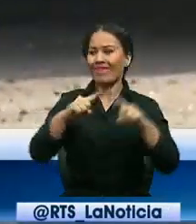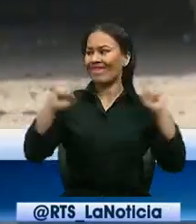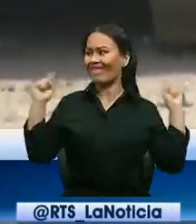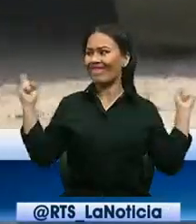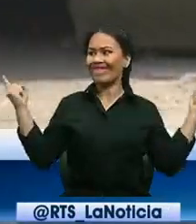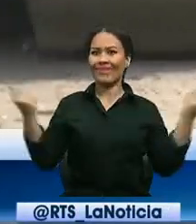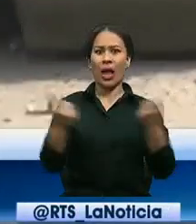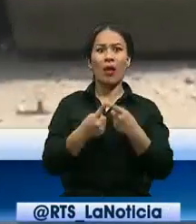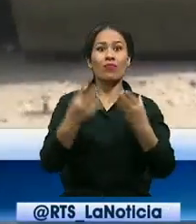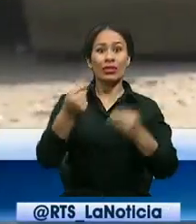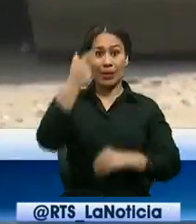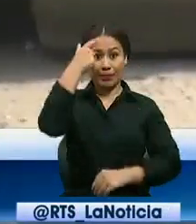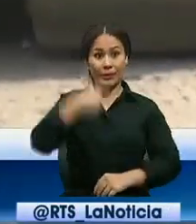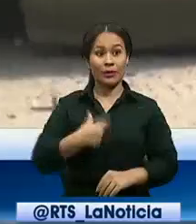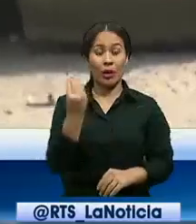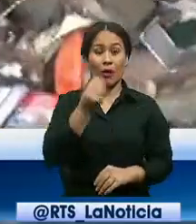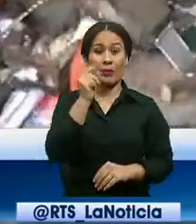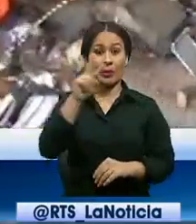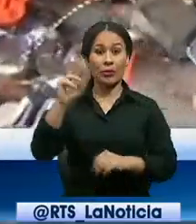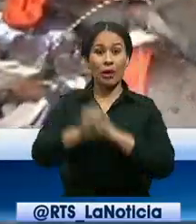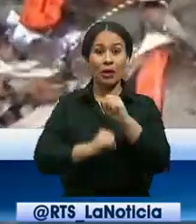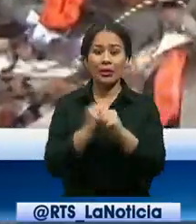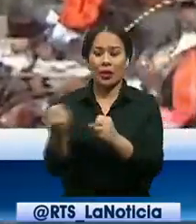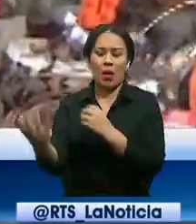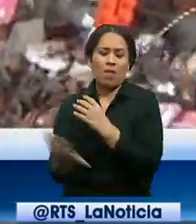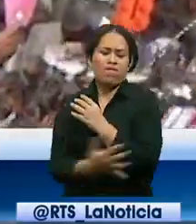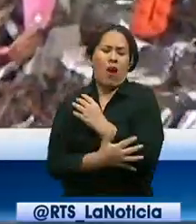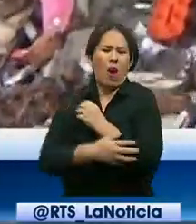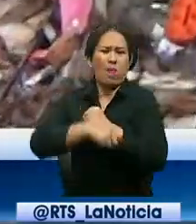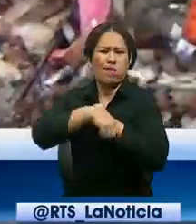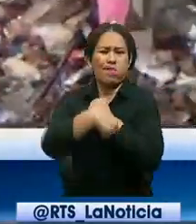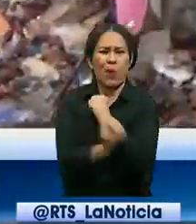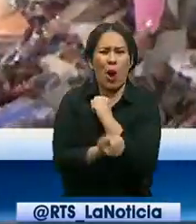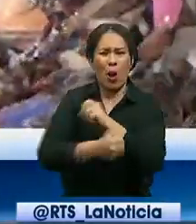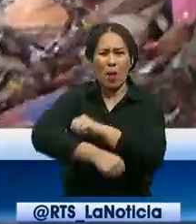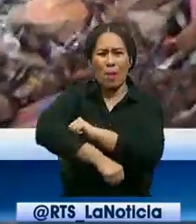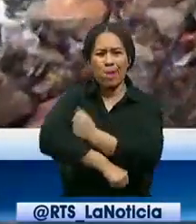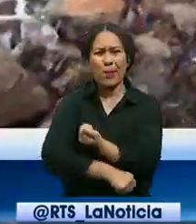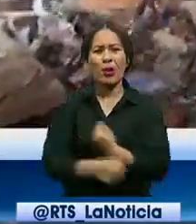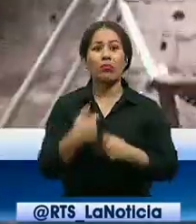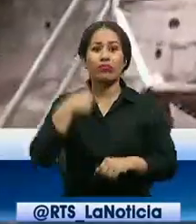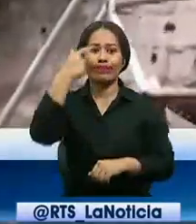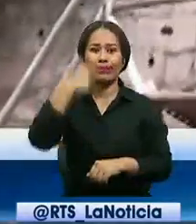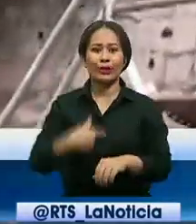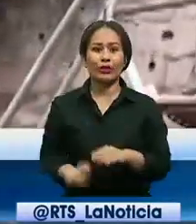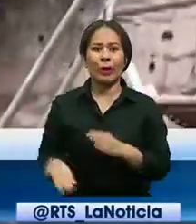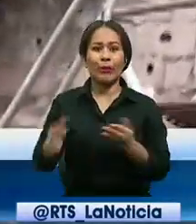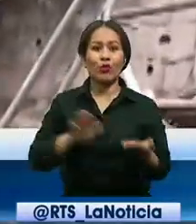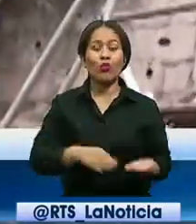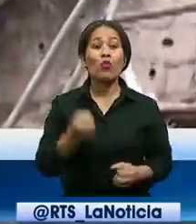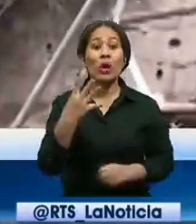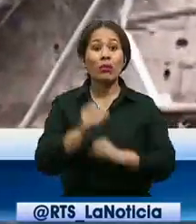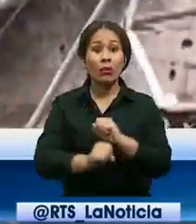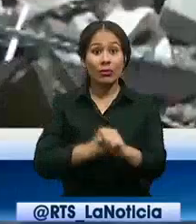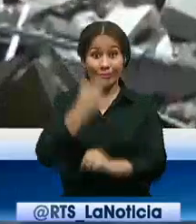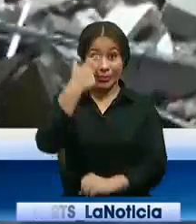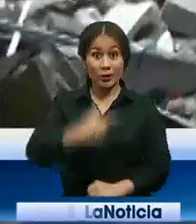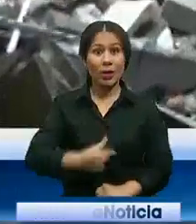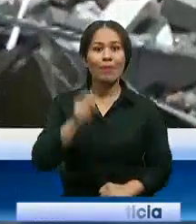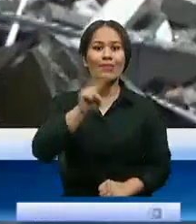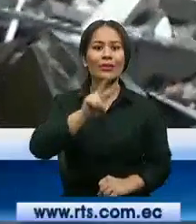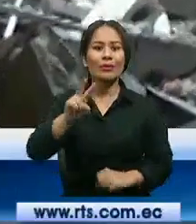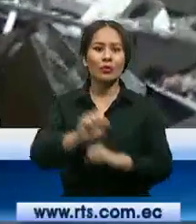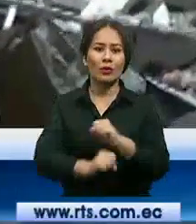que fue mutilado debido a la gran explosión que destruyó 4 casas y afectó otras 20 en las calles 18 de mayo y 10 de agosto